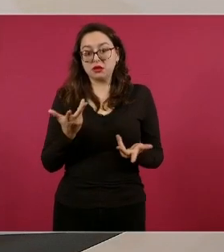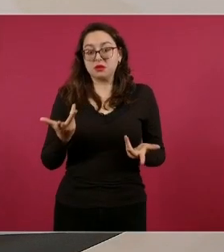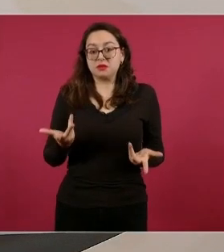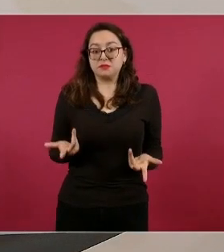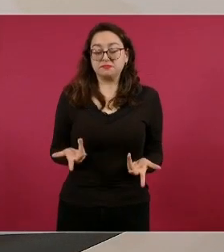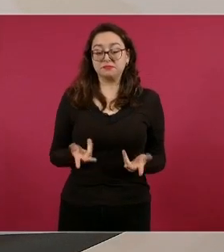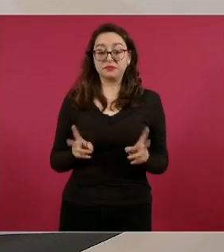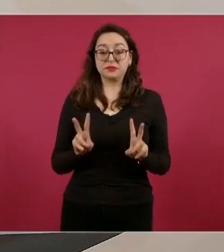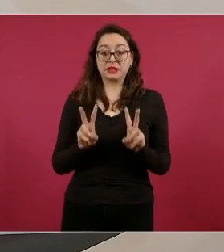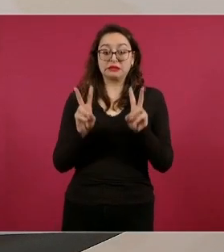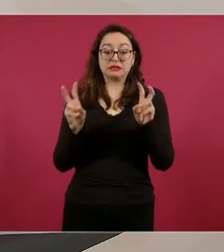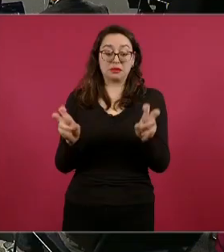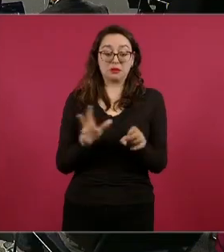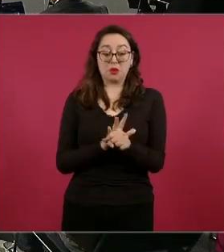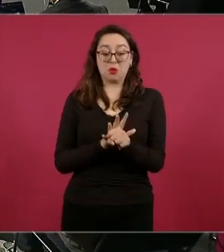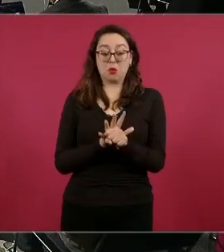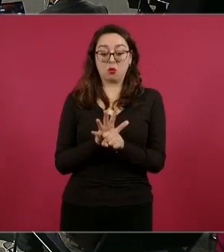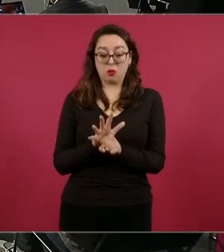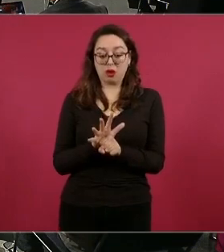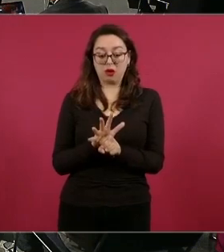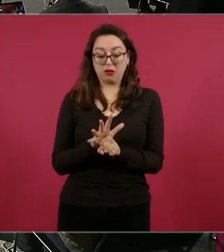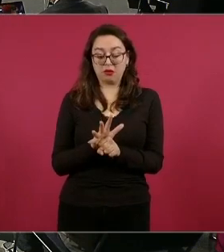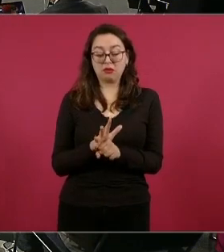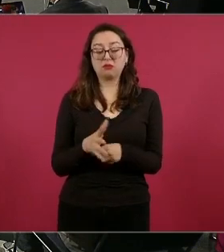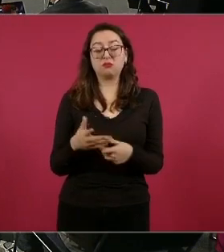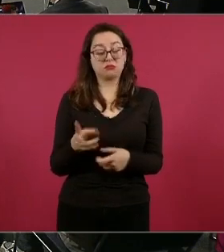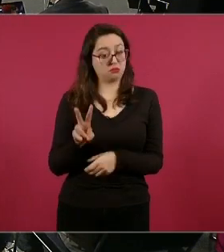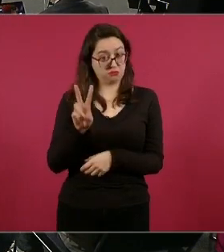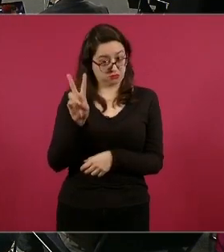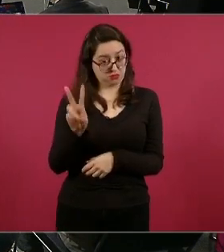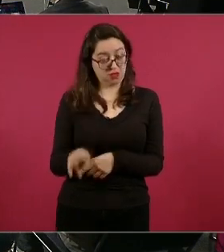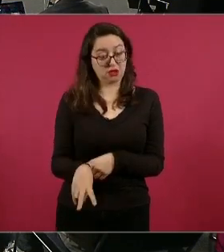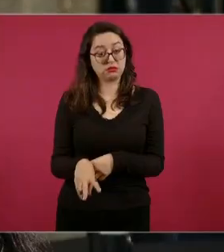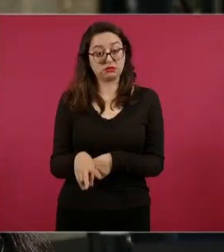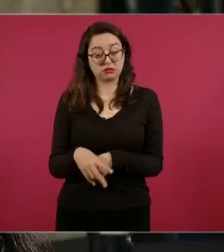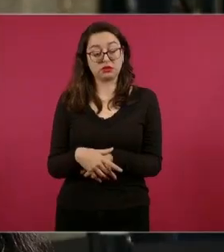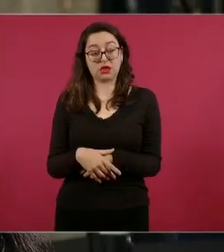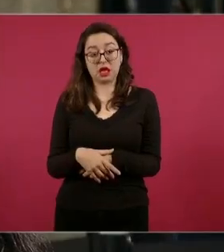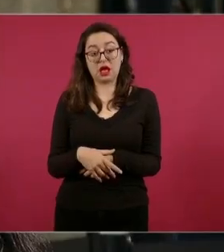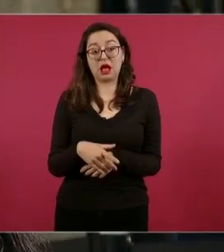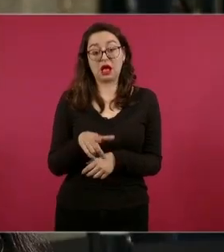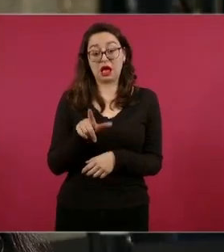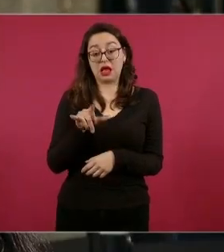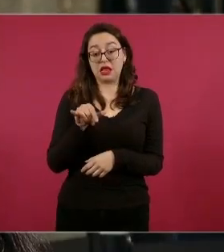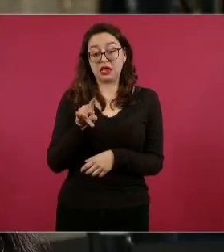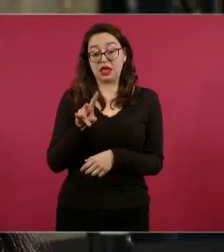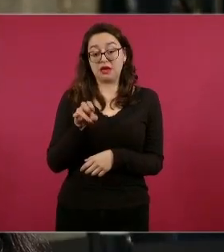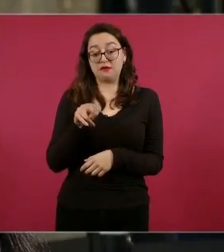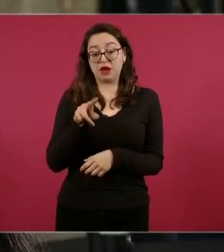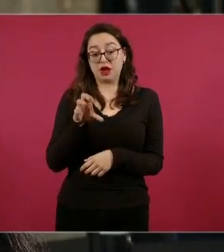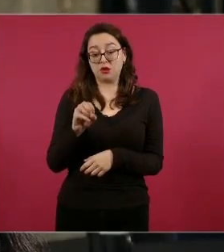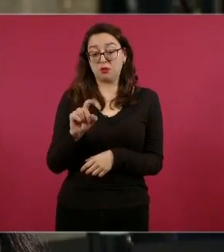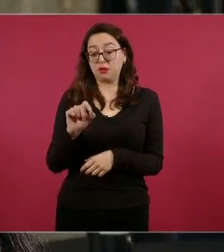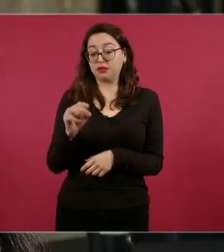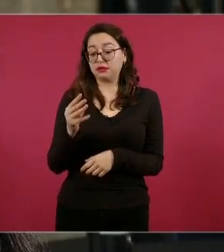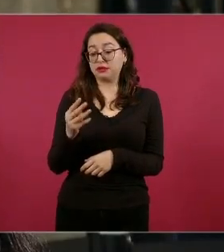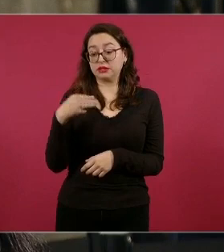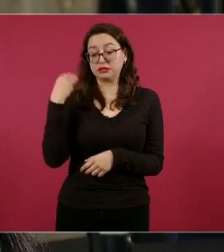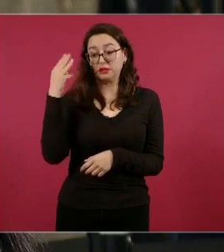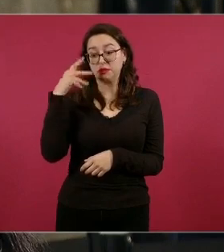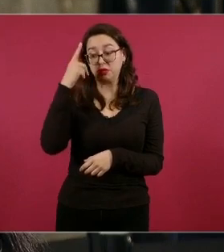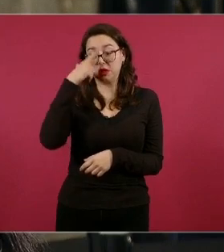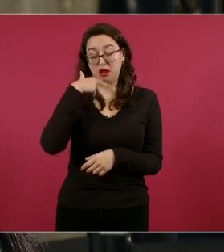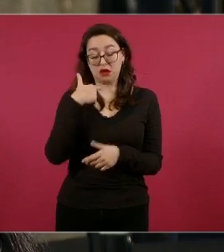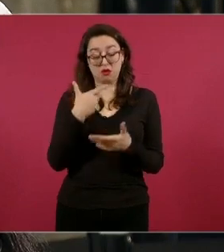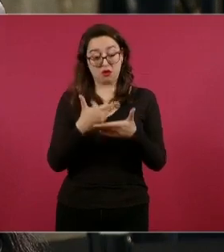el tema es, presidente, que el parte oficial que leyó Liébano Sáenz ese día 23 de marzo por la